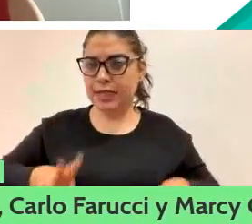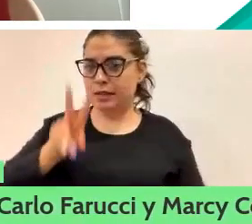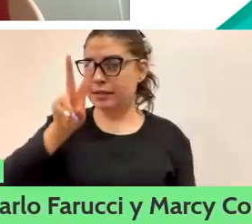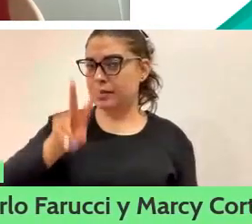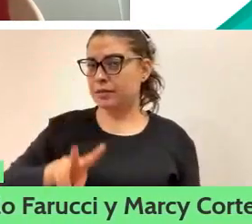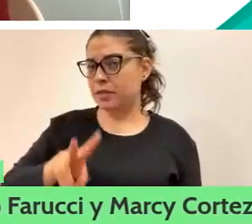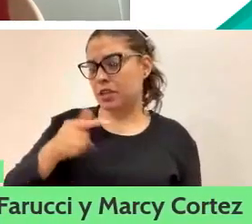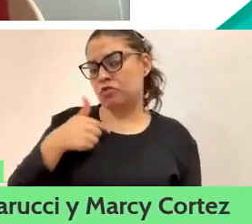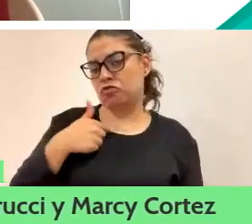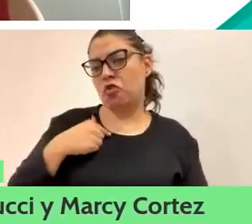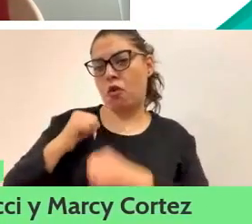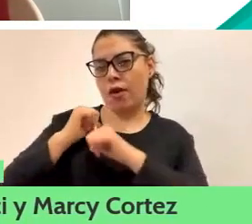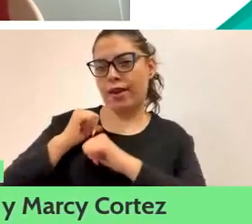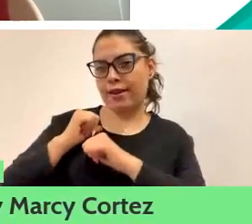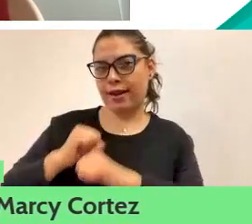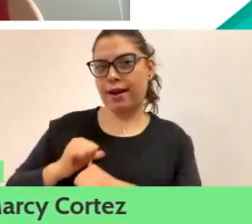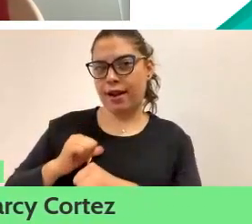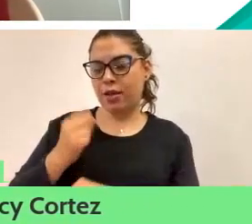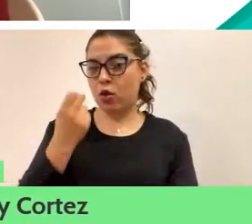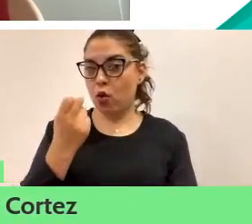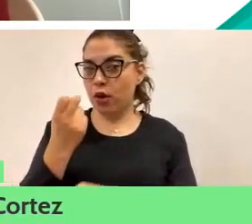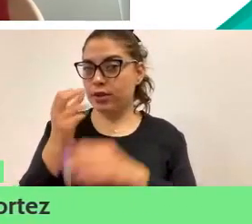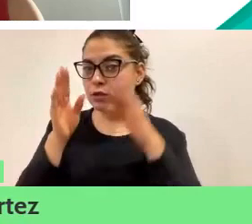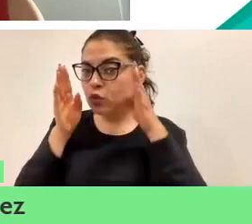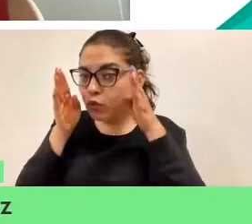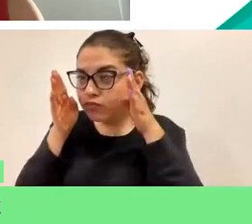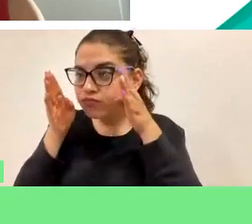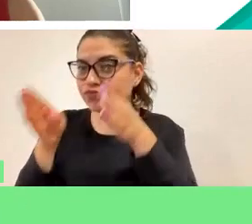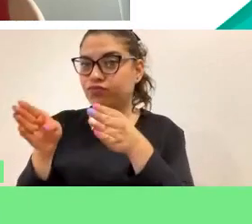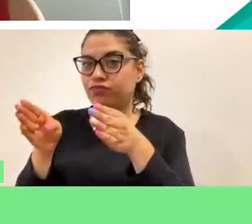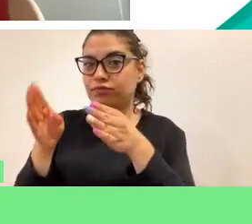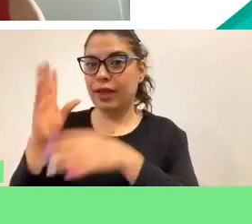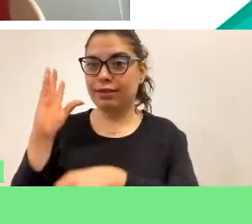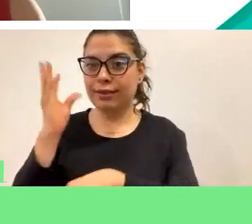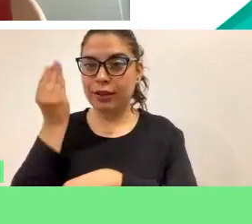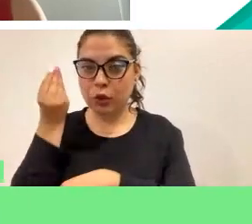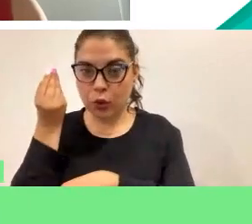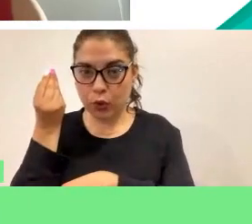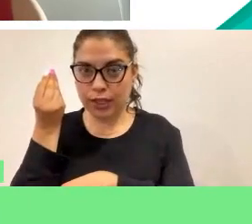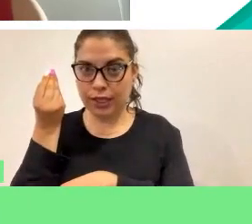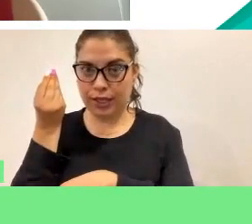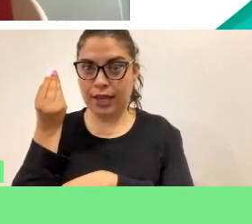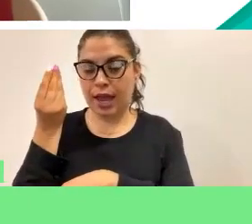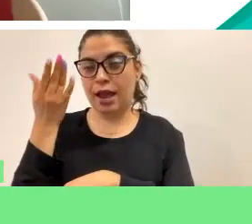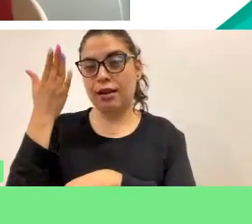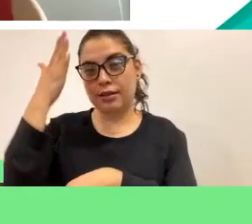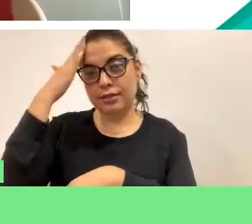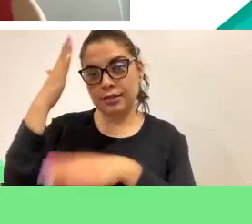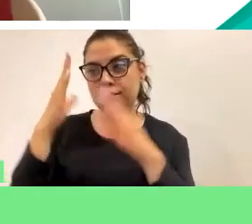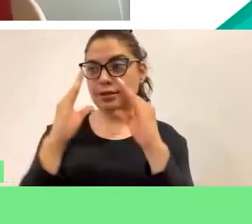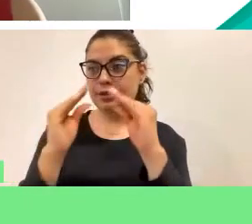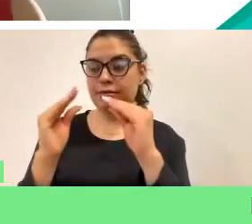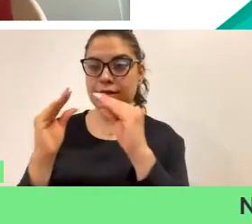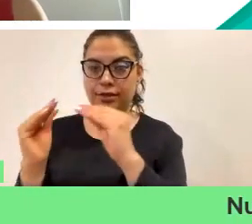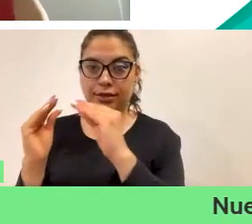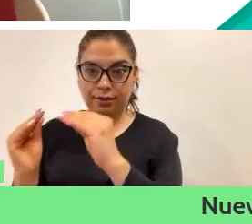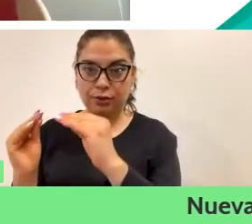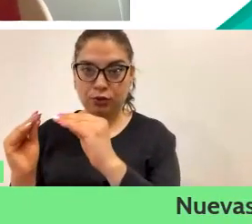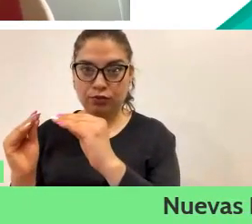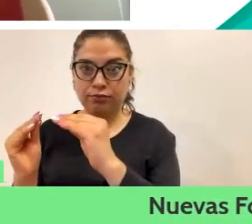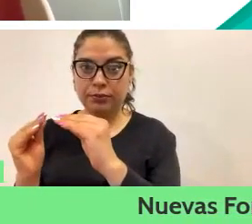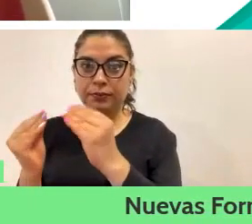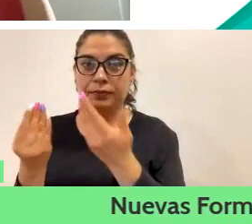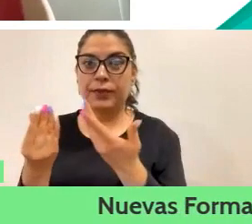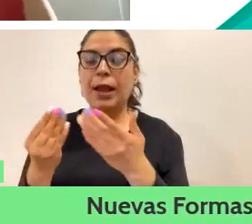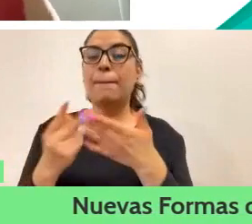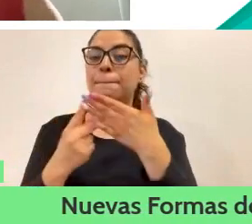en toda esa parte que se dedica más a la tecnología y a la captación digital. Entonces, justamente el proyecto